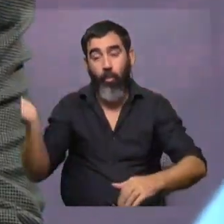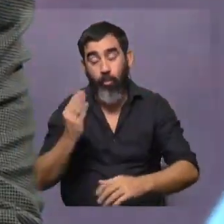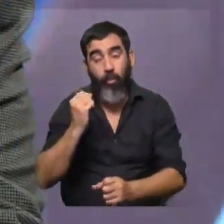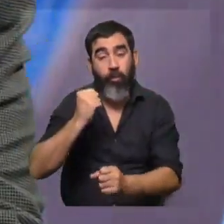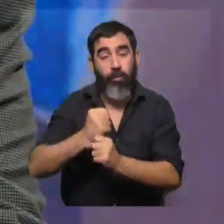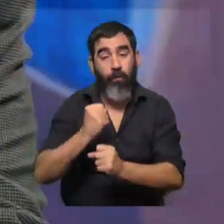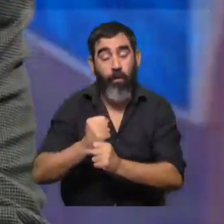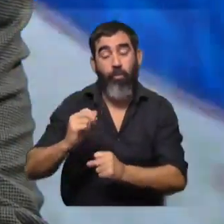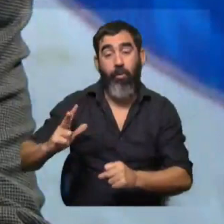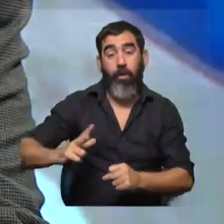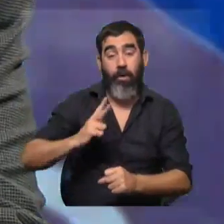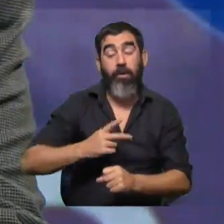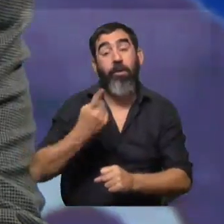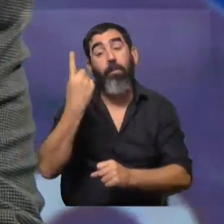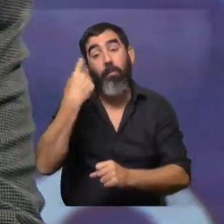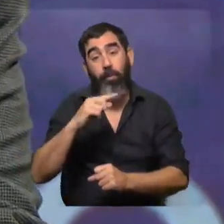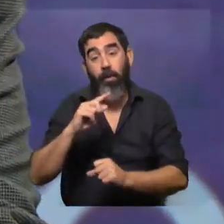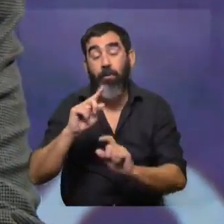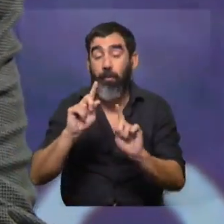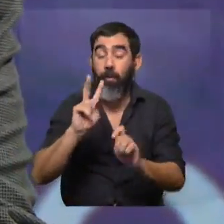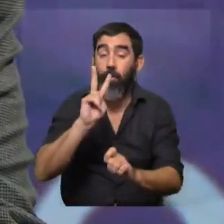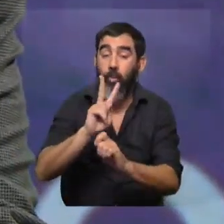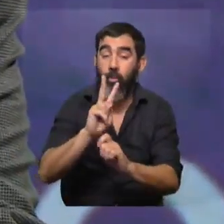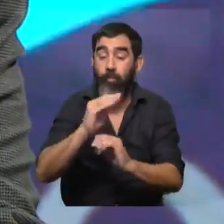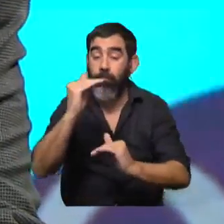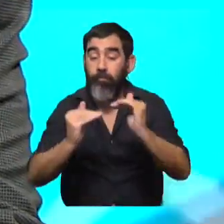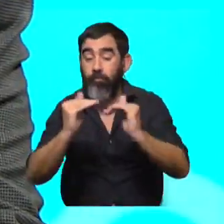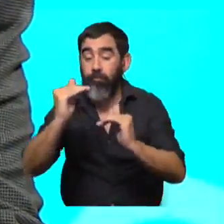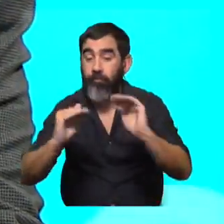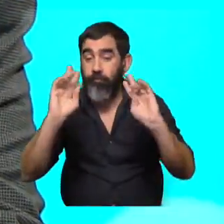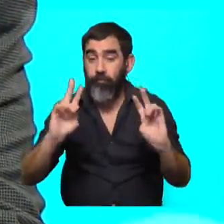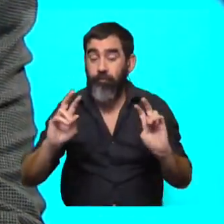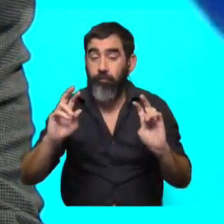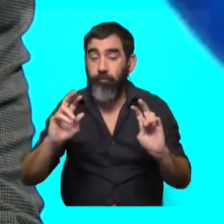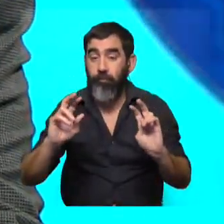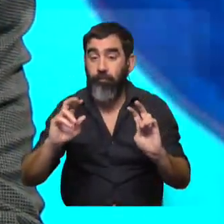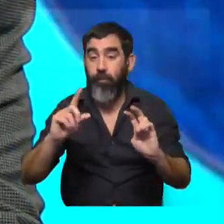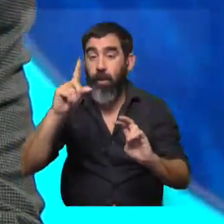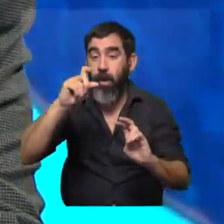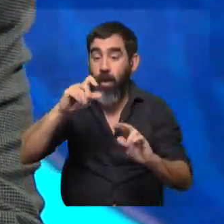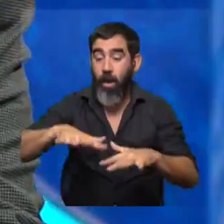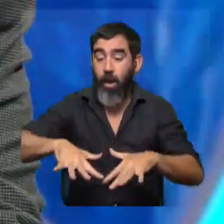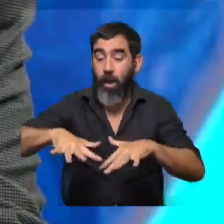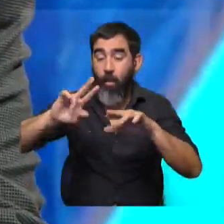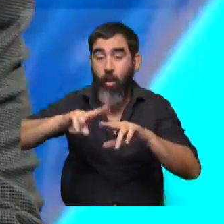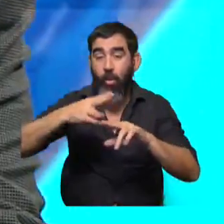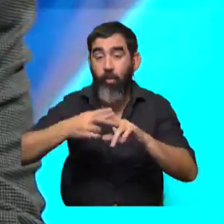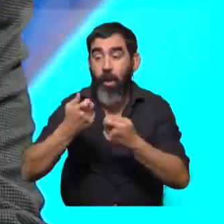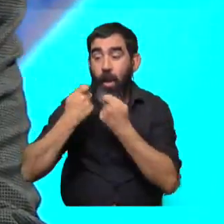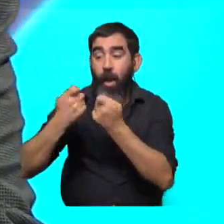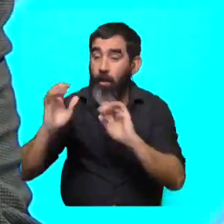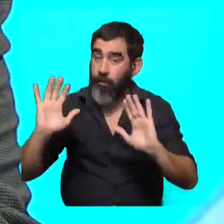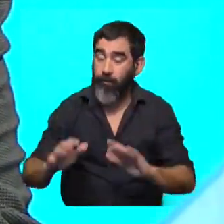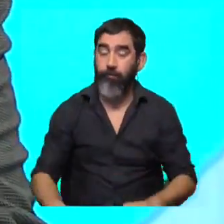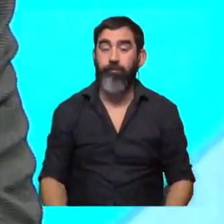trabajo, más riqueza, pero manteniendo ese equilibrio necesario entre la capacidad de recarga del acuífero y la capacidad de